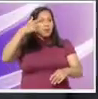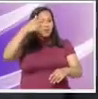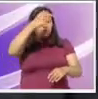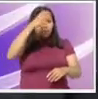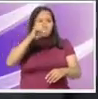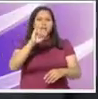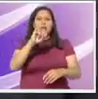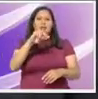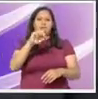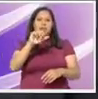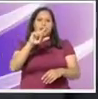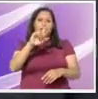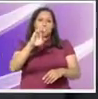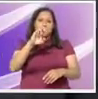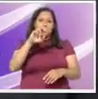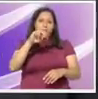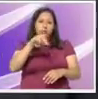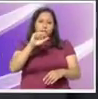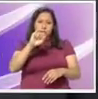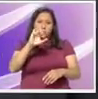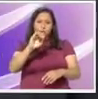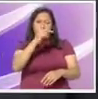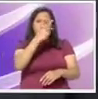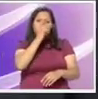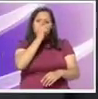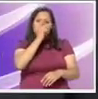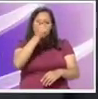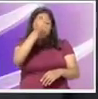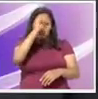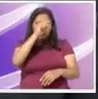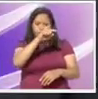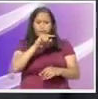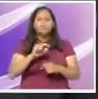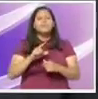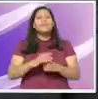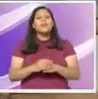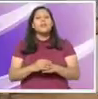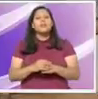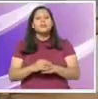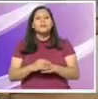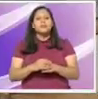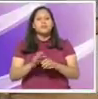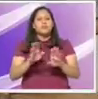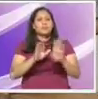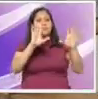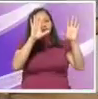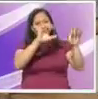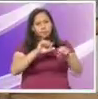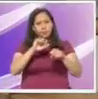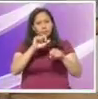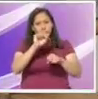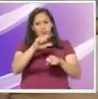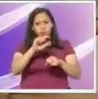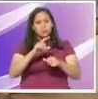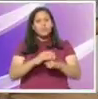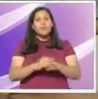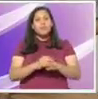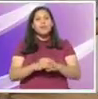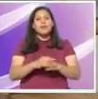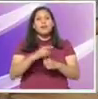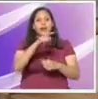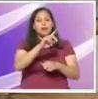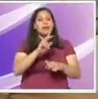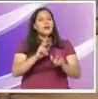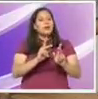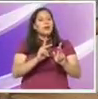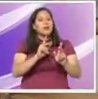Indalecio se llama el hijo de Allende y es una de las víctimas que caen ese día en que son aprendidos los primeros caudillos de la independencia. Ok. Y él tiene que velar a